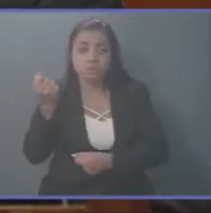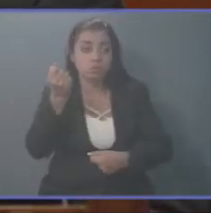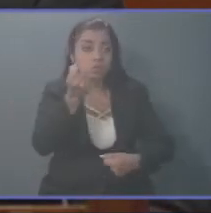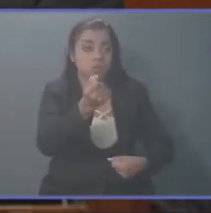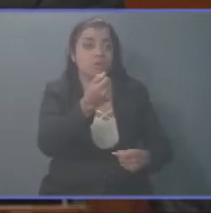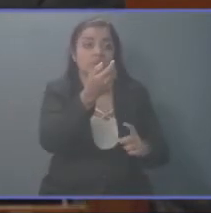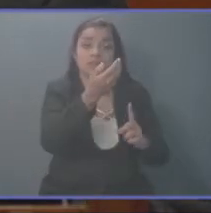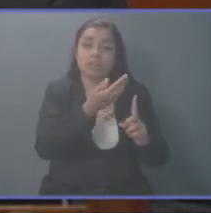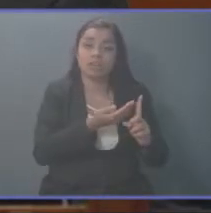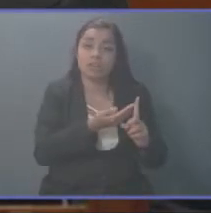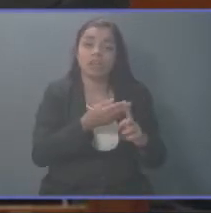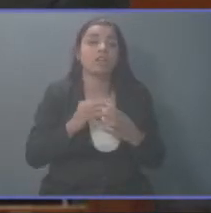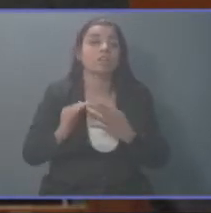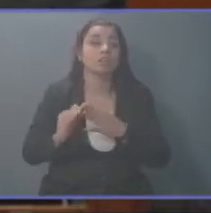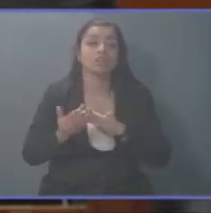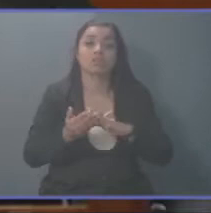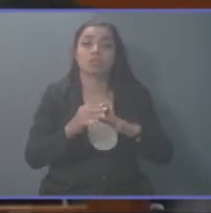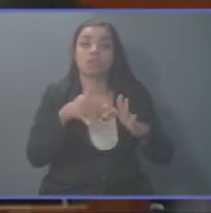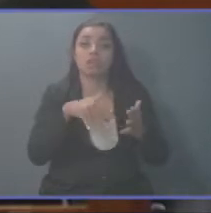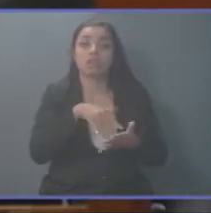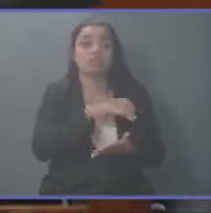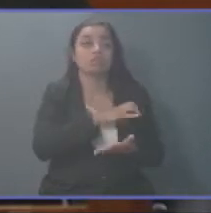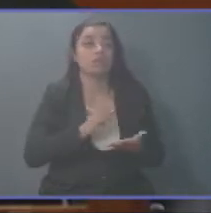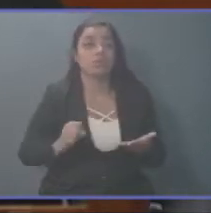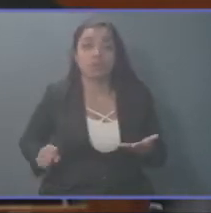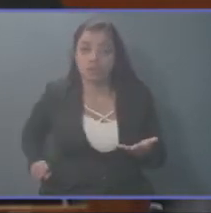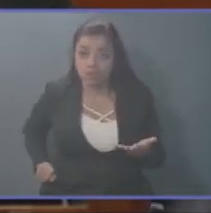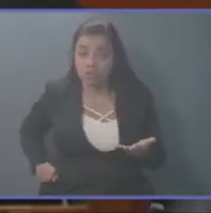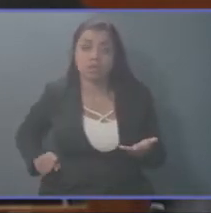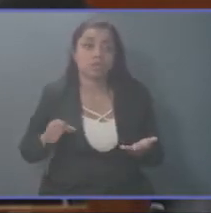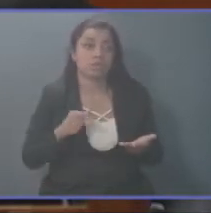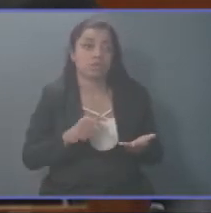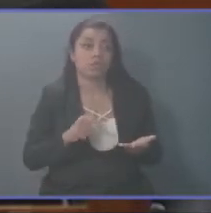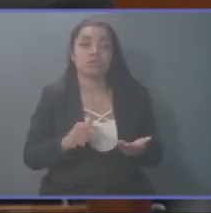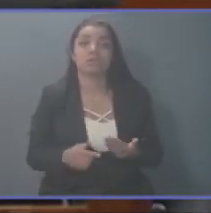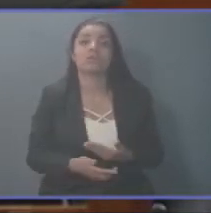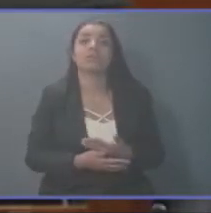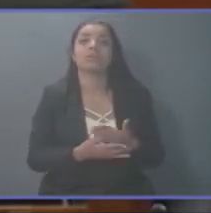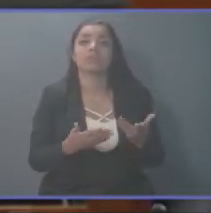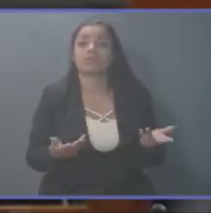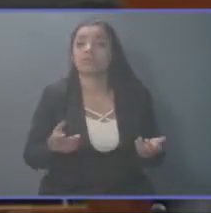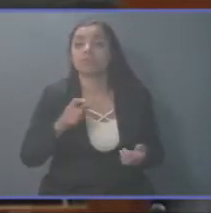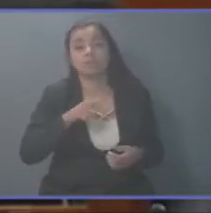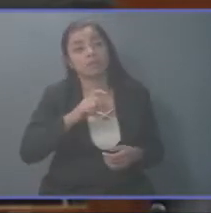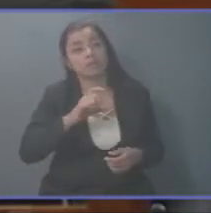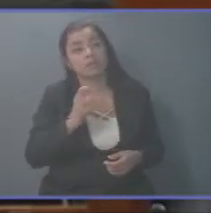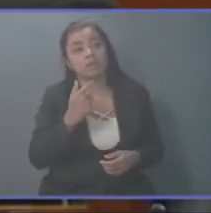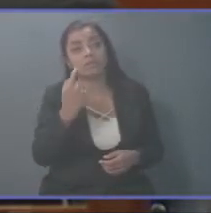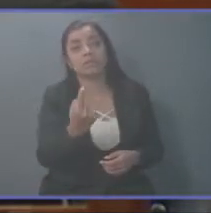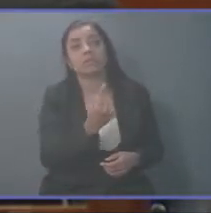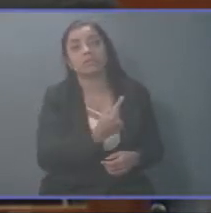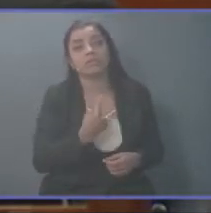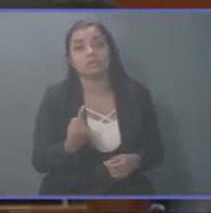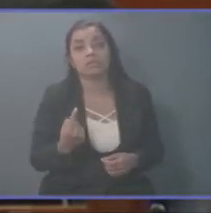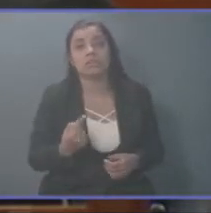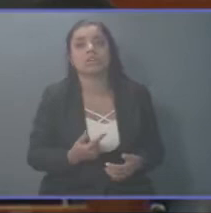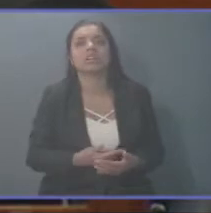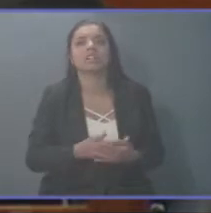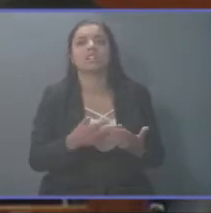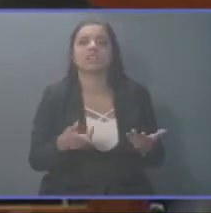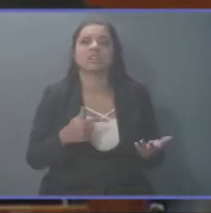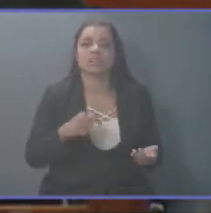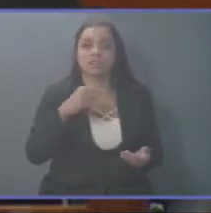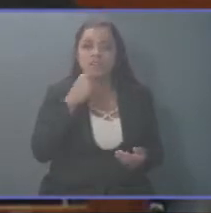distinguido ciudadano salvadoreño o de El Salvador a esta persona, quien